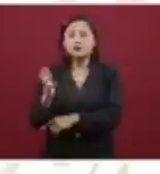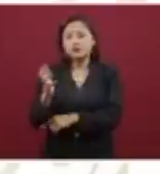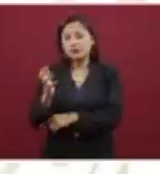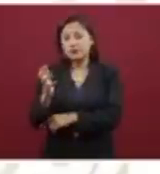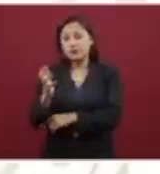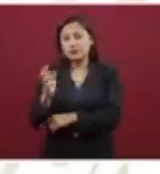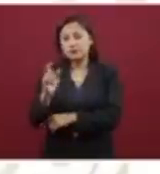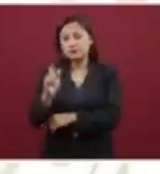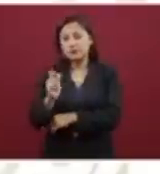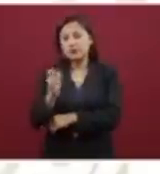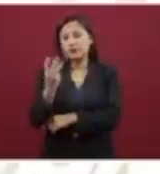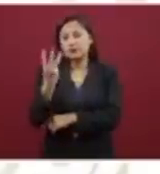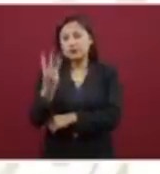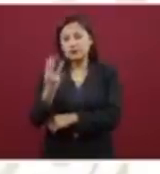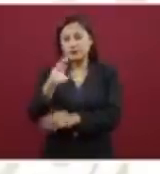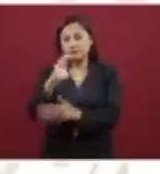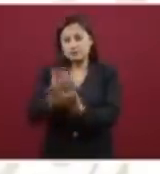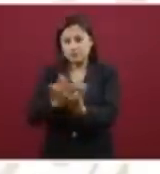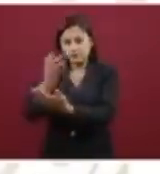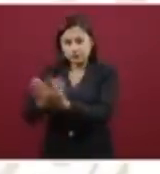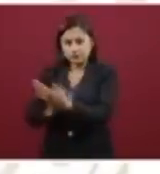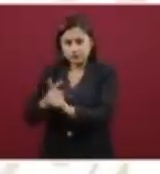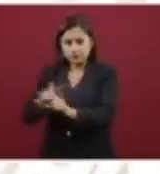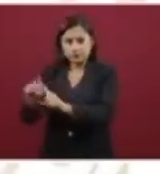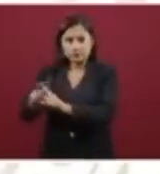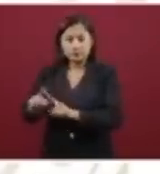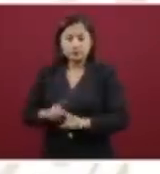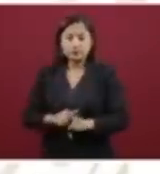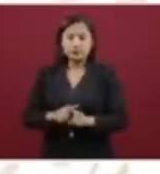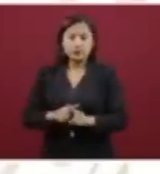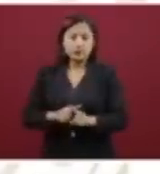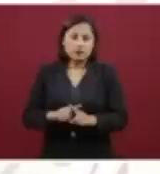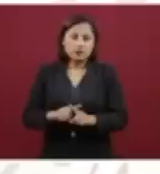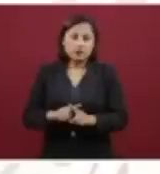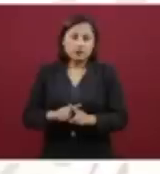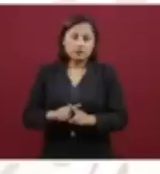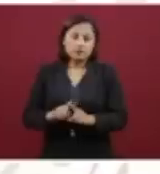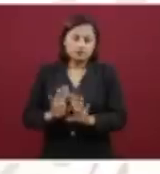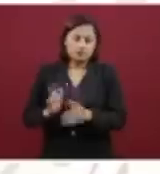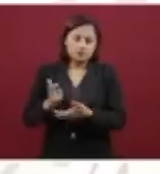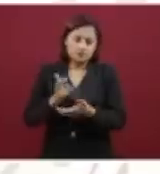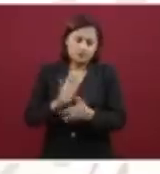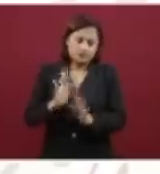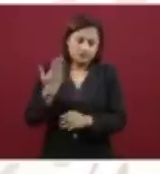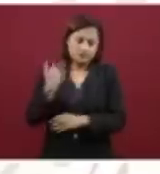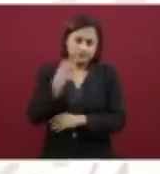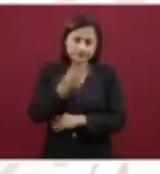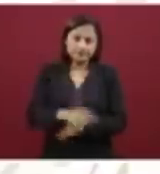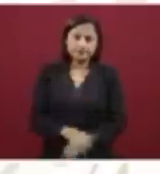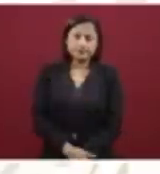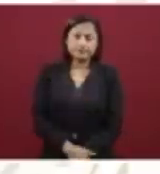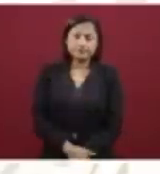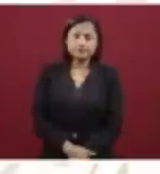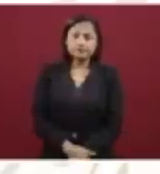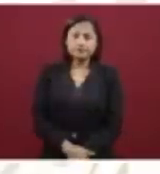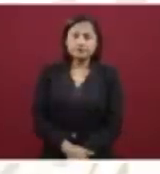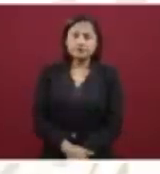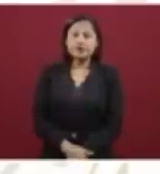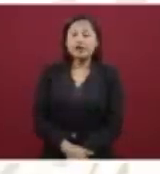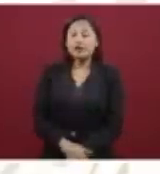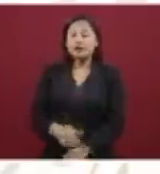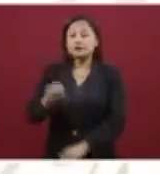23 contratos cuyo monto usted fueron otorgados mediante 790